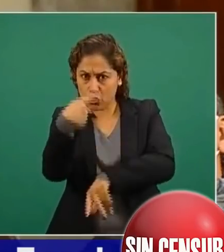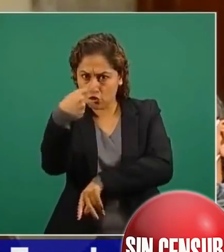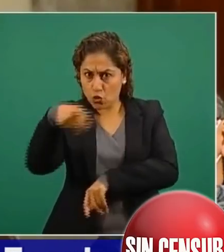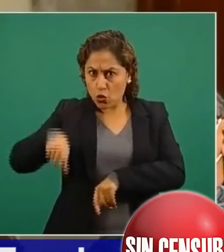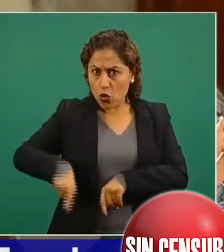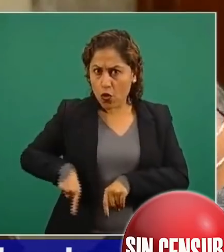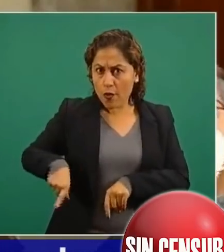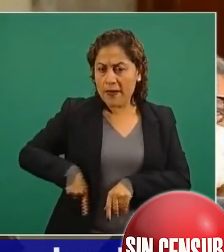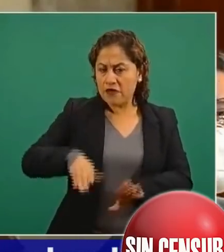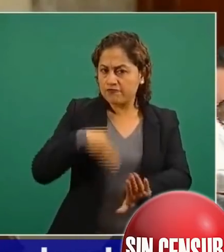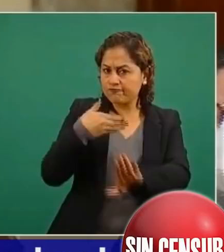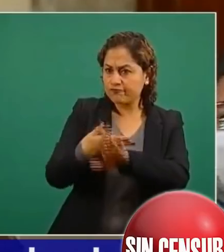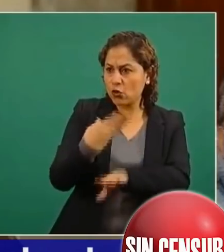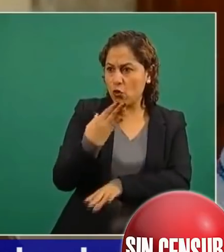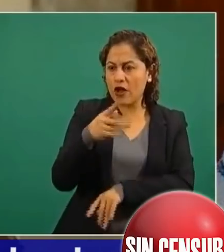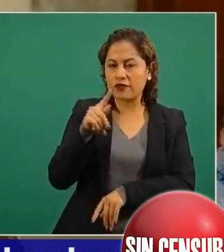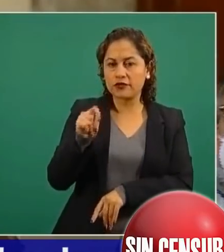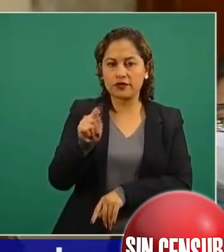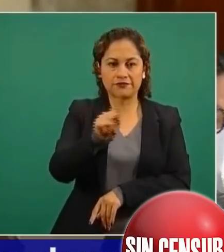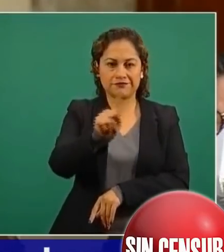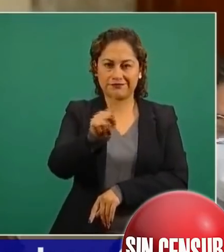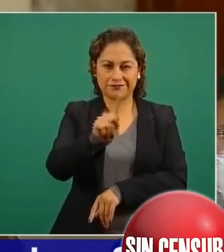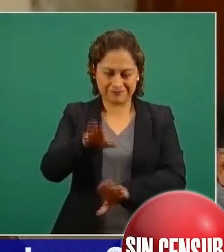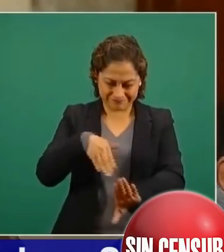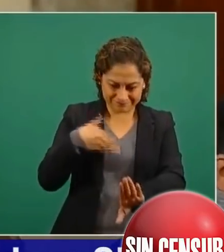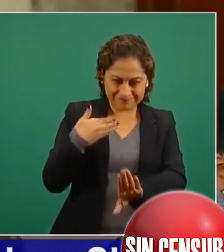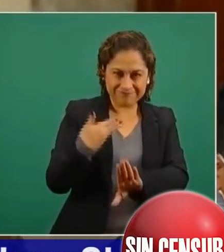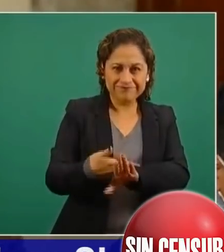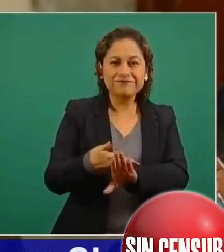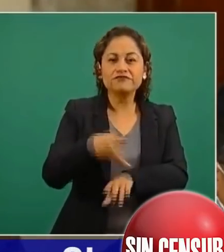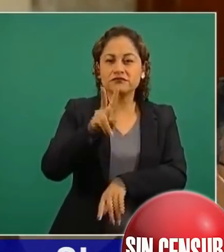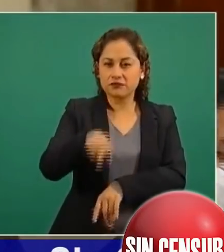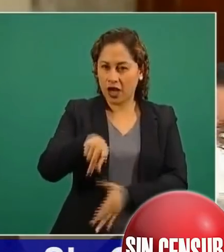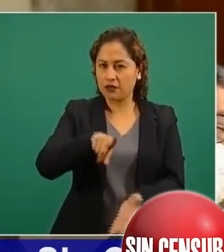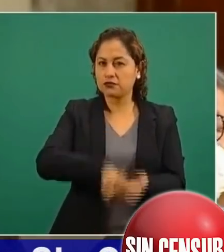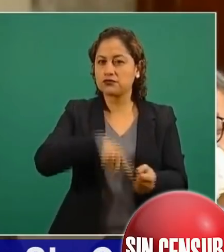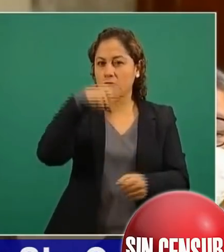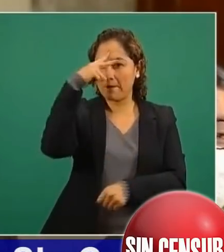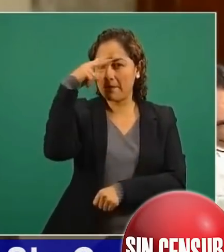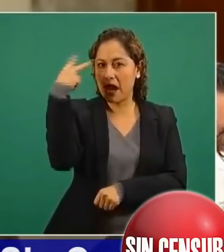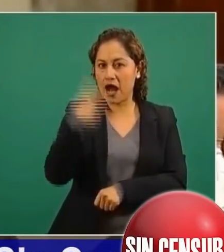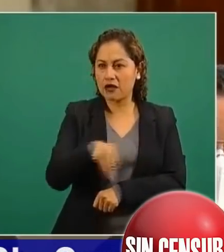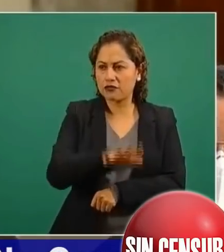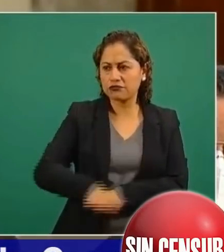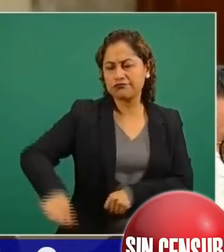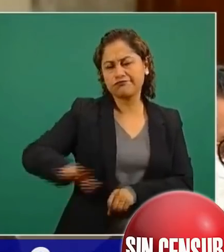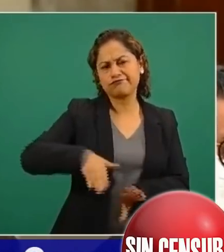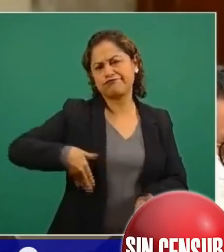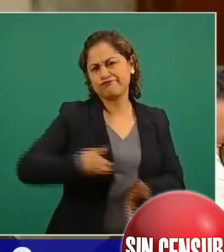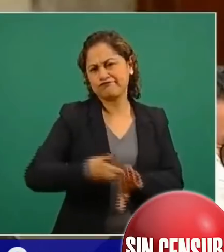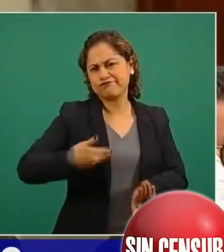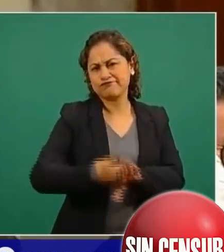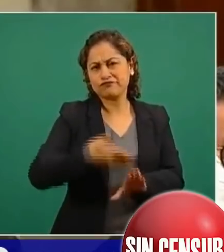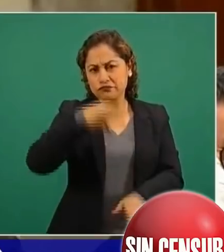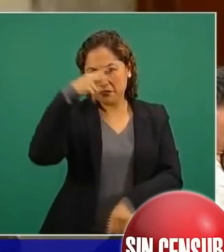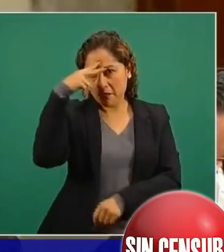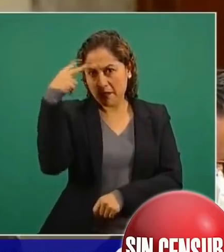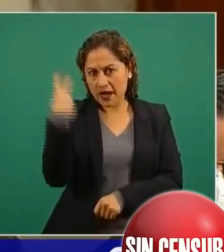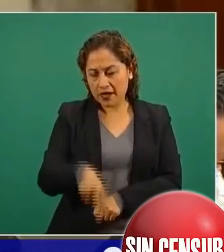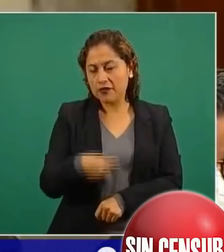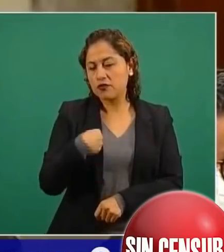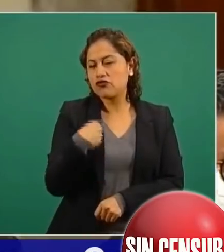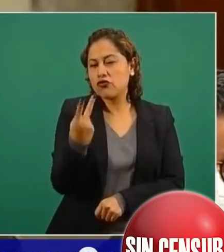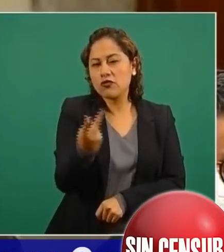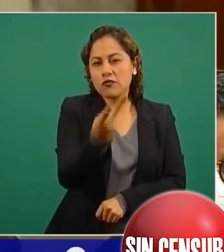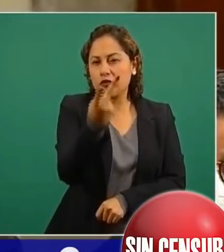gobierno ni de la 4T, es del país de México. ¿Por qué su gobierno le sigue manteniendo o le